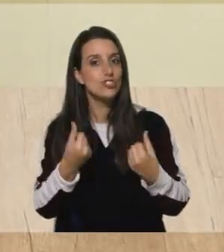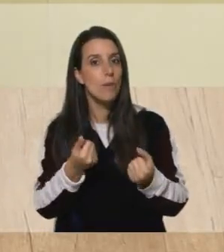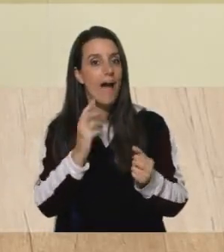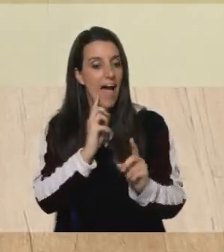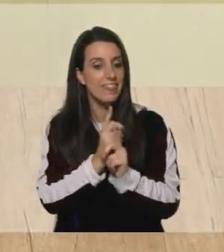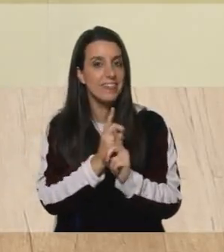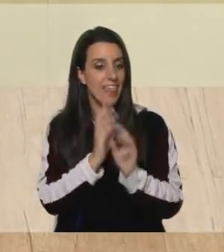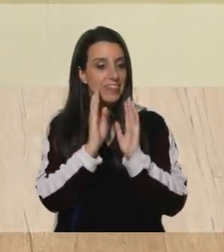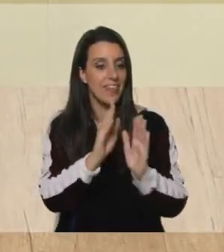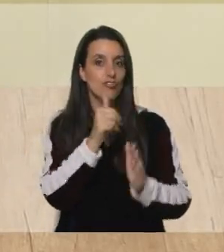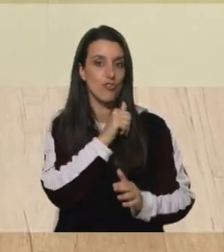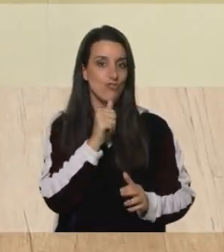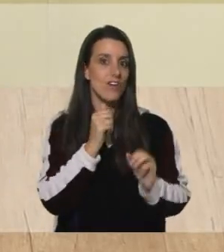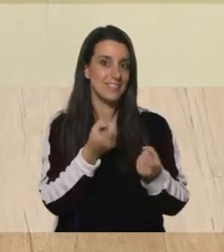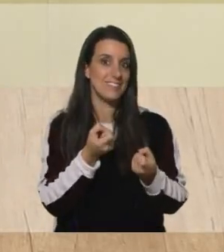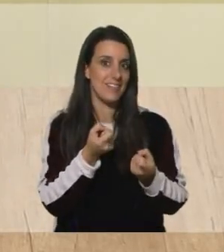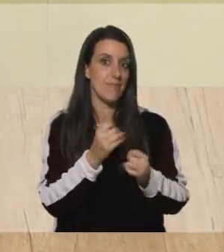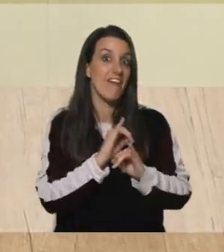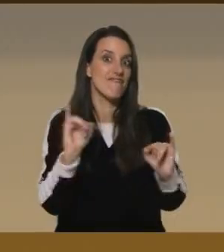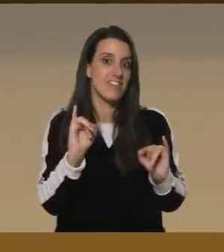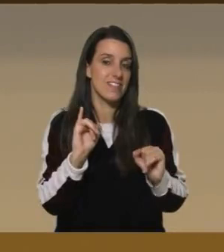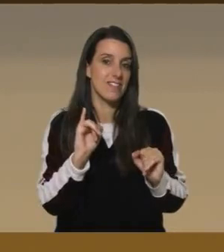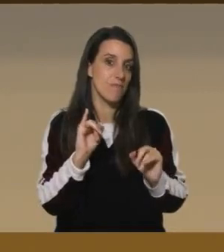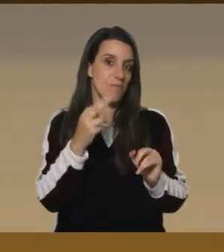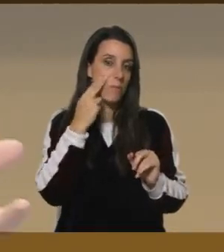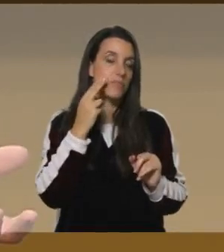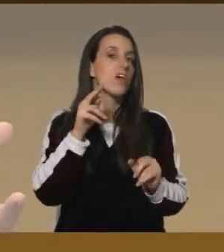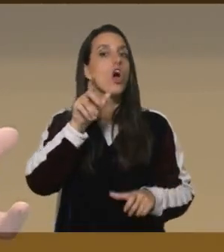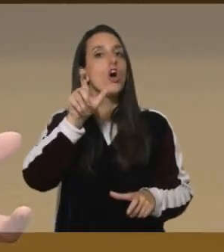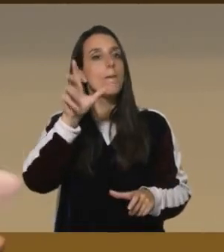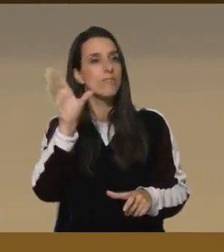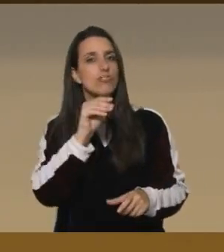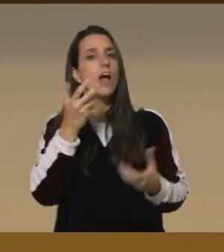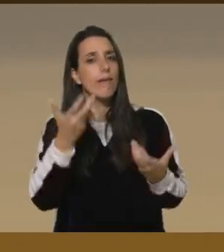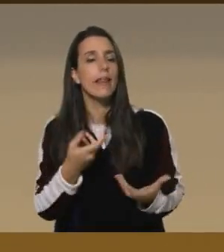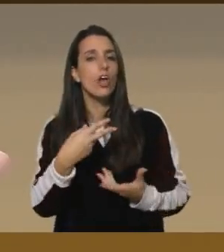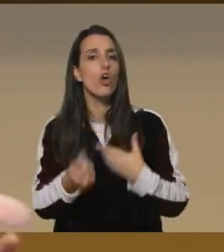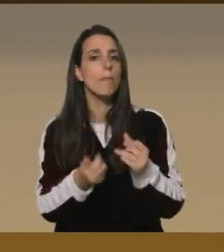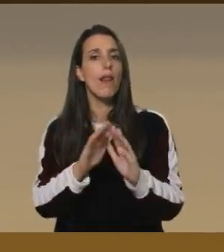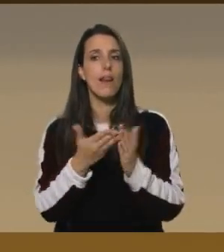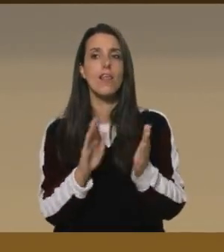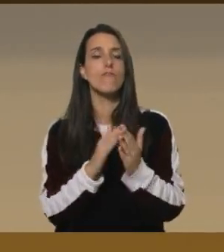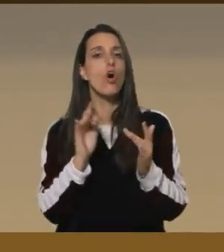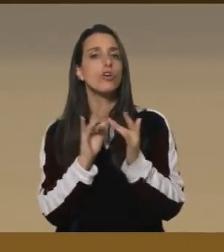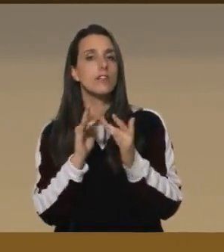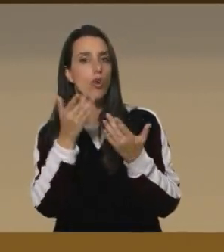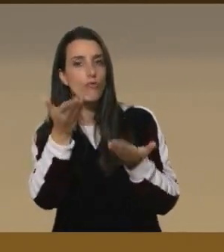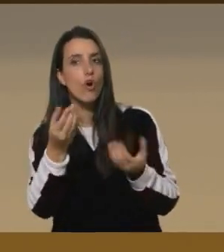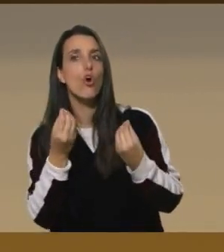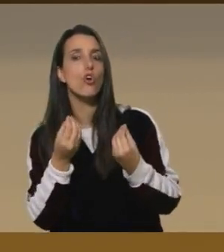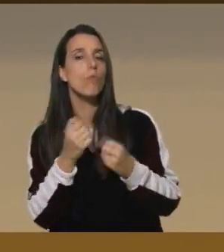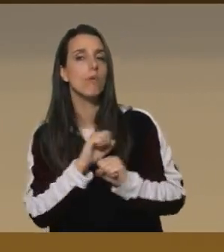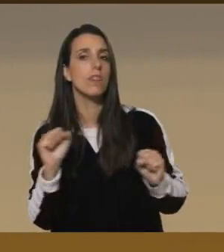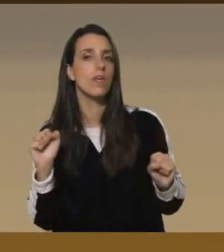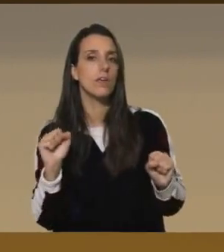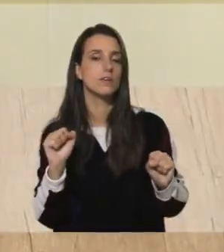para liberar para poder combatir todo Exacto Carlos todos aquellos que quieran conseguir el libro del cual hablabas contactarse contigo a través de